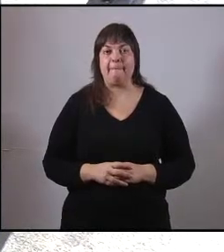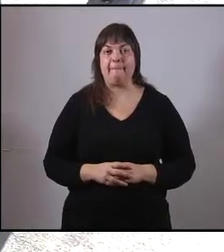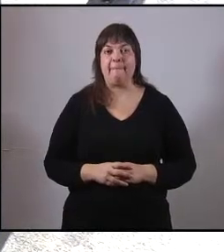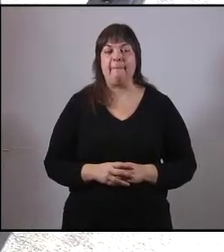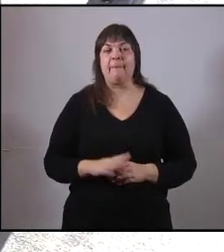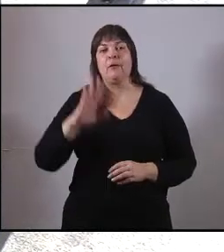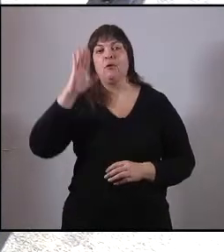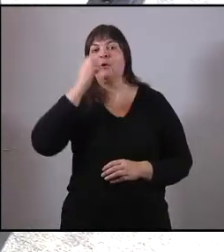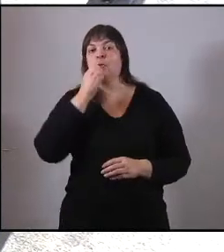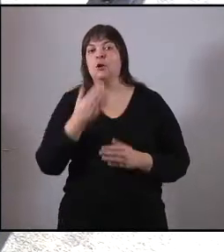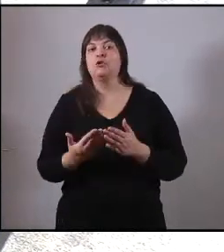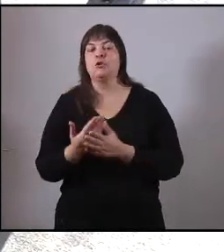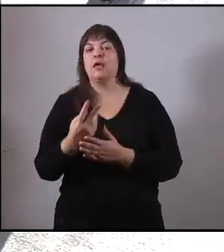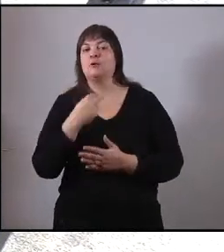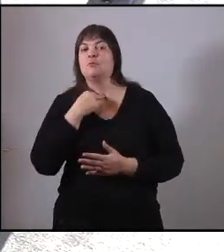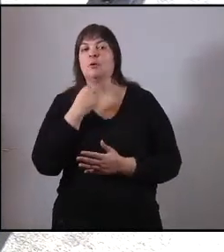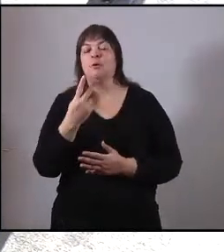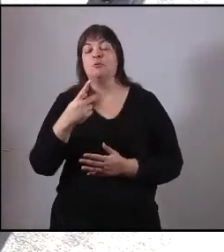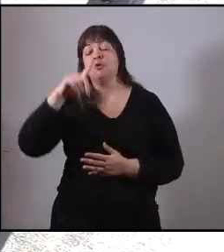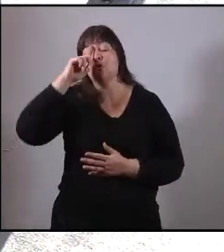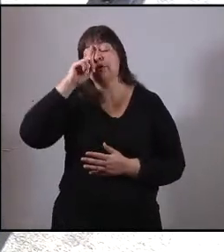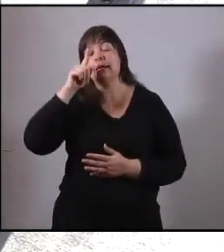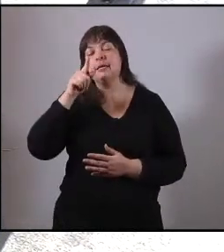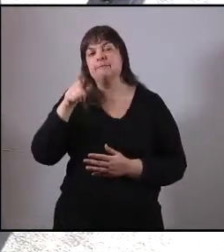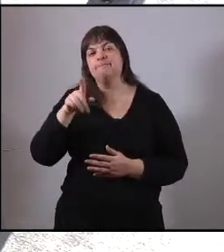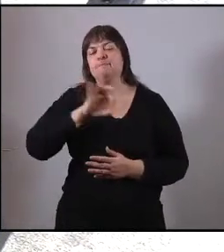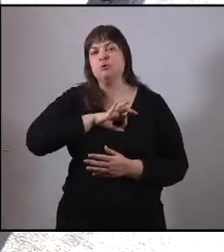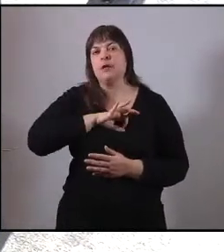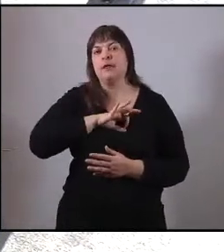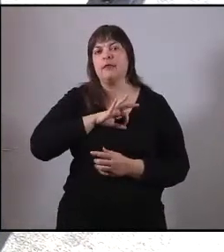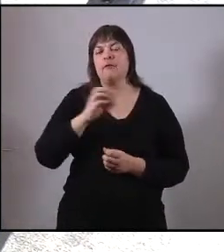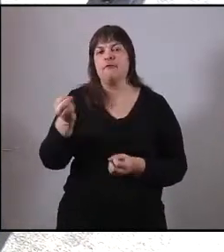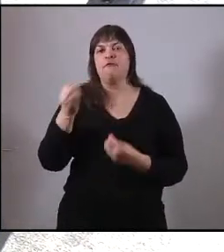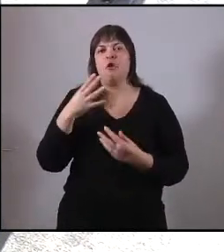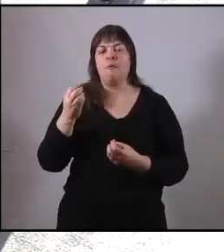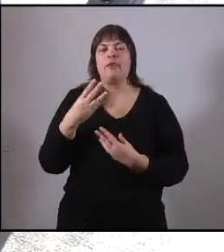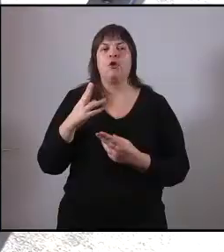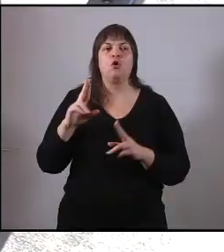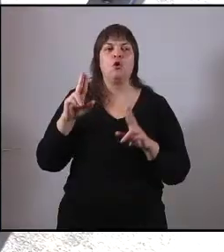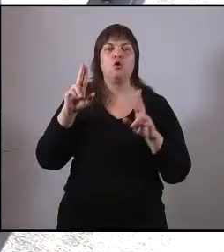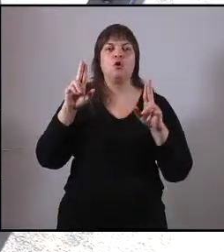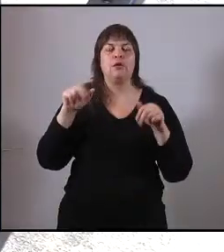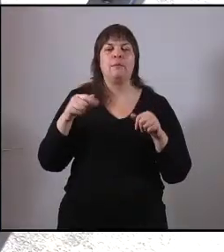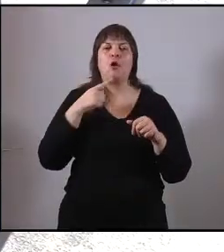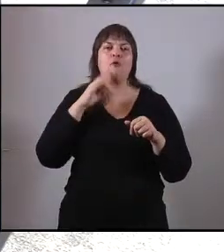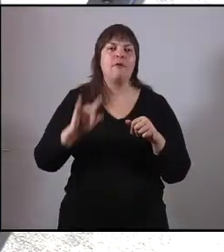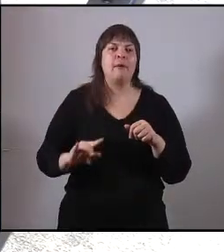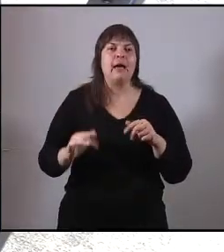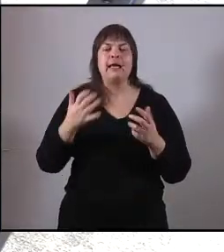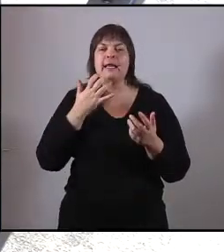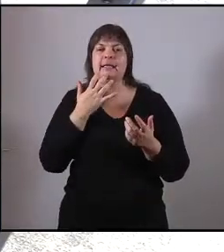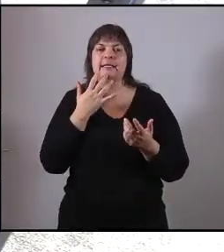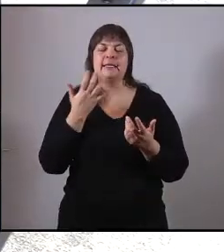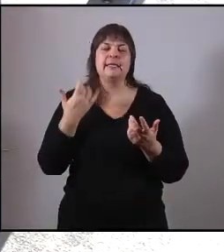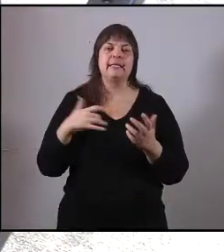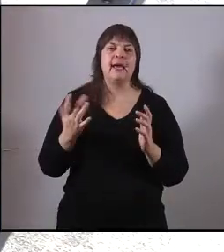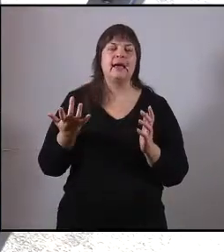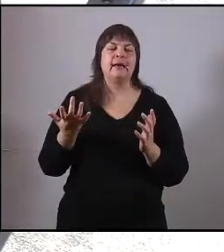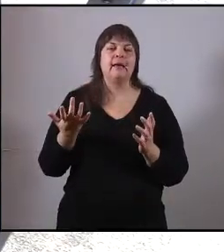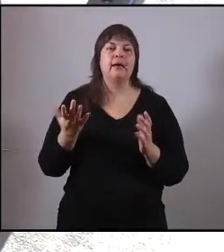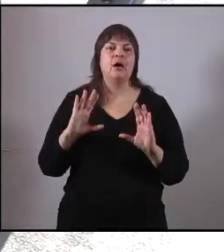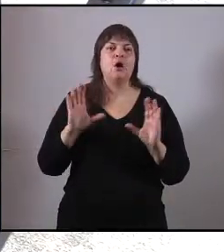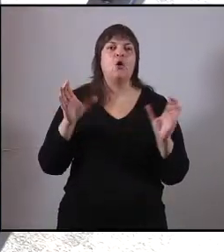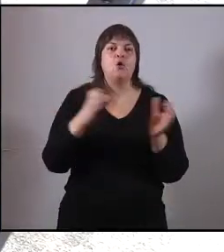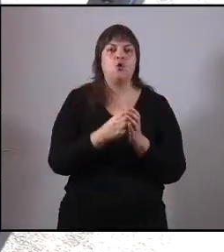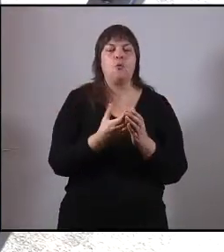Hola, buenos días, portavoz. ¿Qué tal? No sé si usted nos podría ofrecer información, confirmar si se ha comenzado a contactar con los